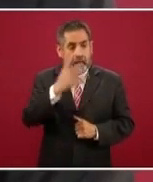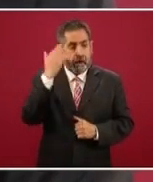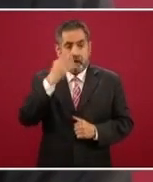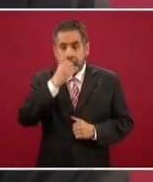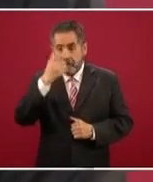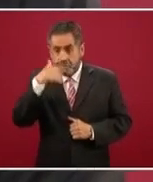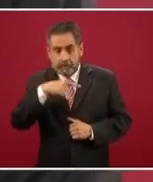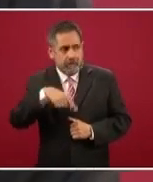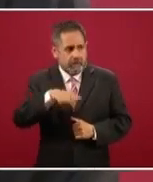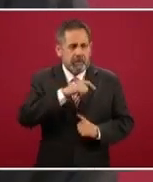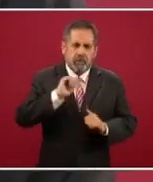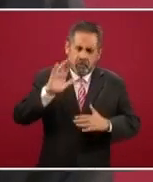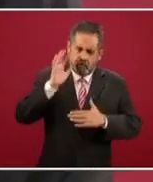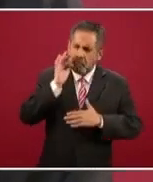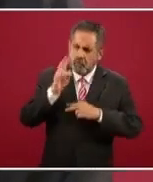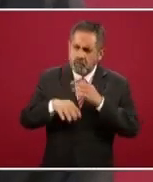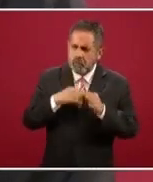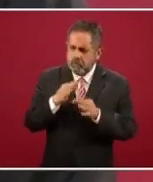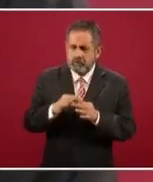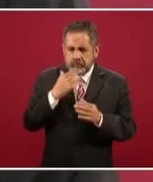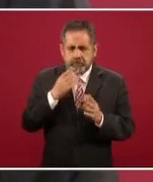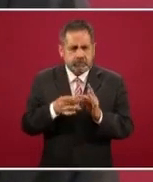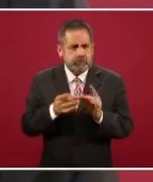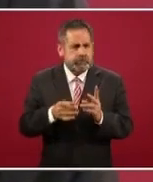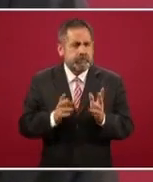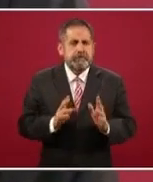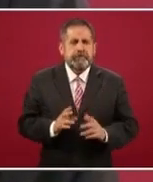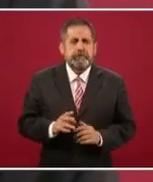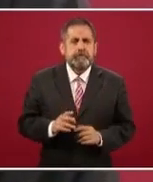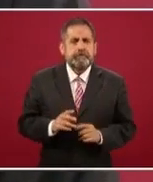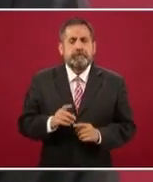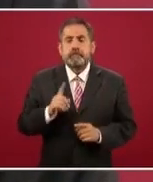hicieron compromisos por